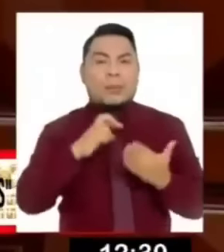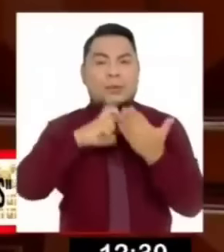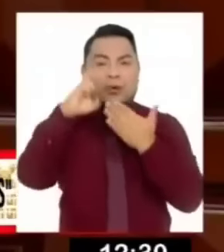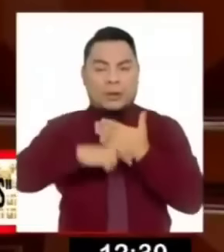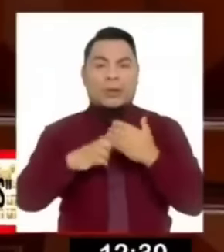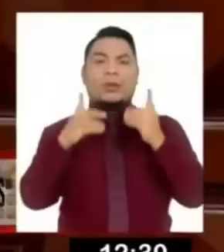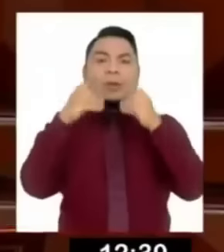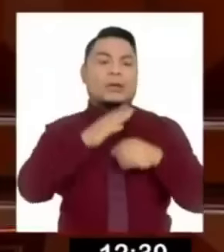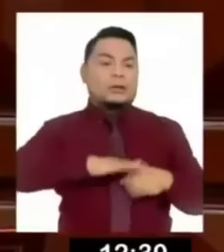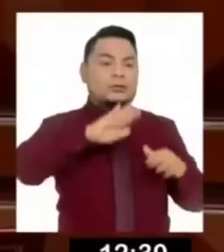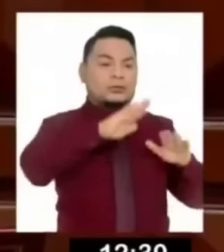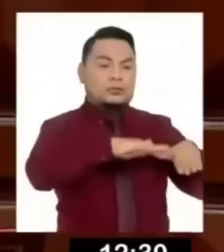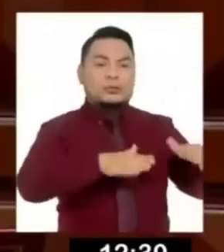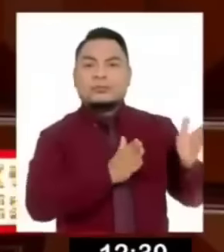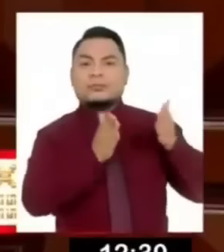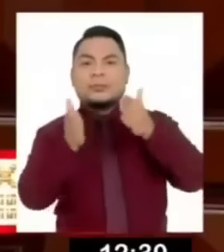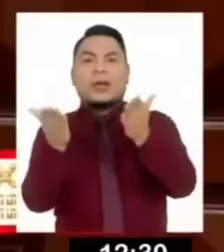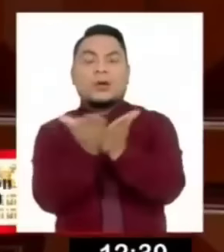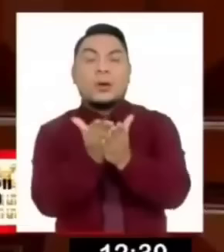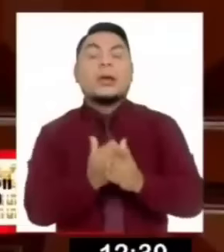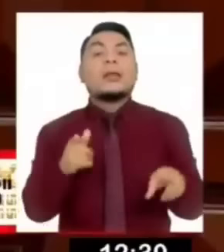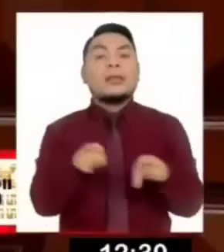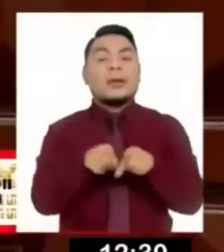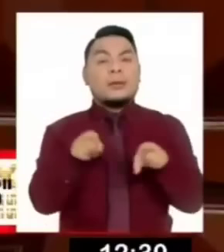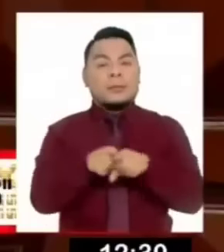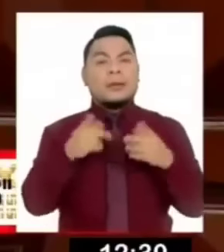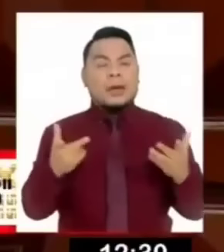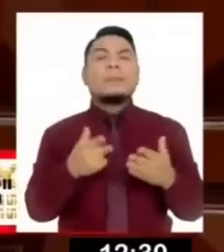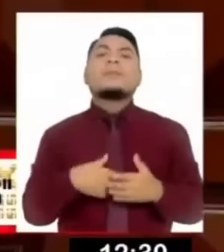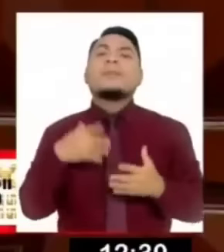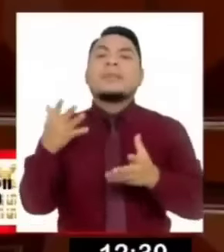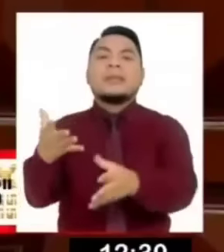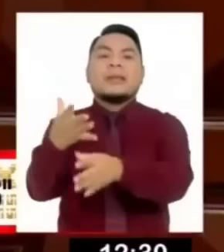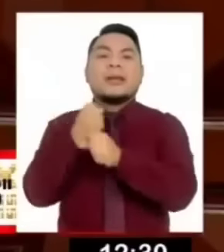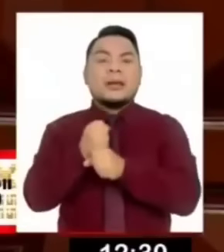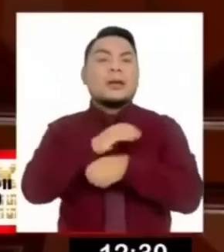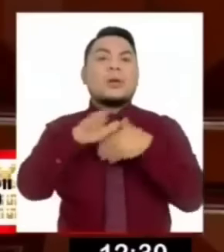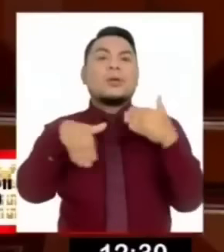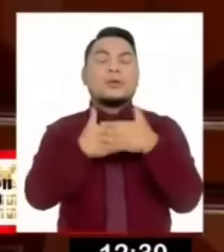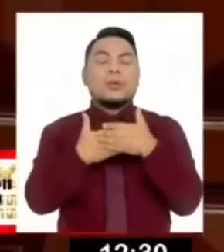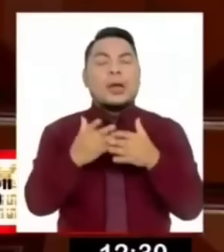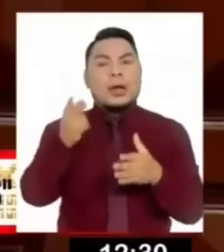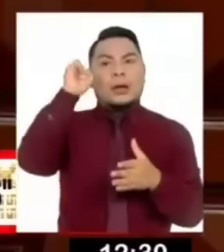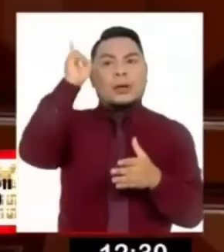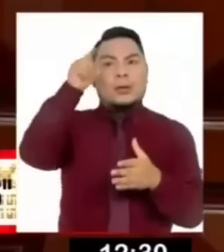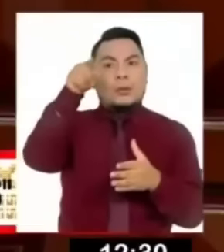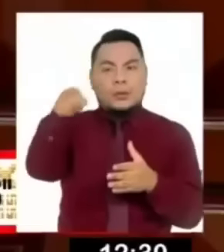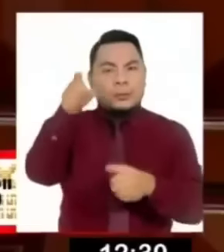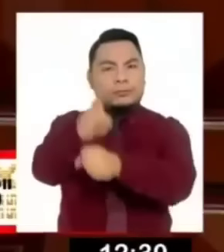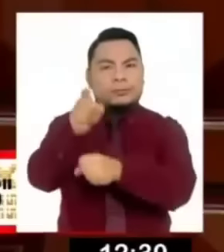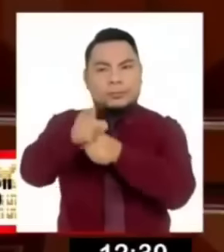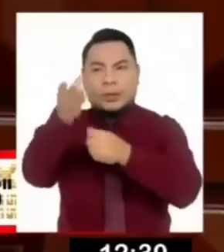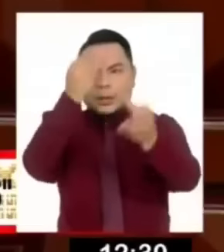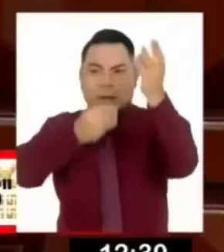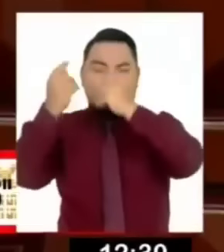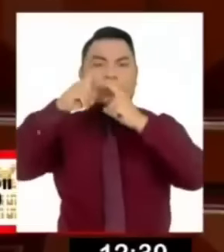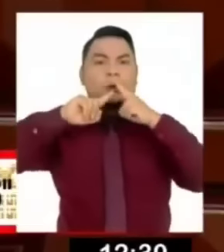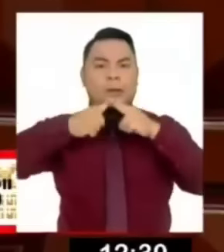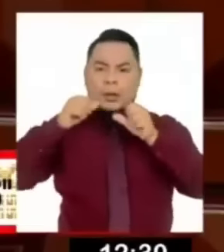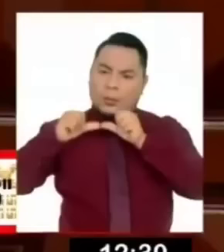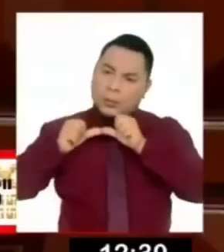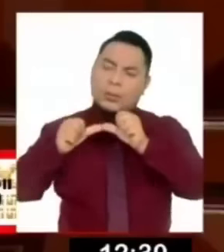educativos. Promoveremos la revalorización de la carrera docente, garantizando la formación inicial